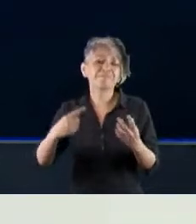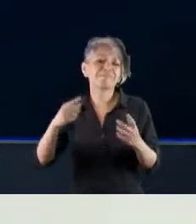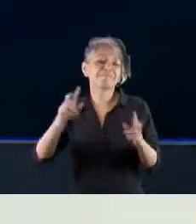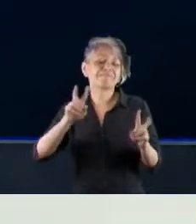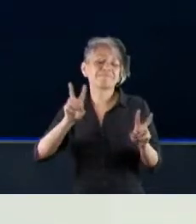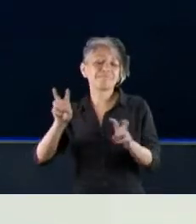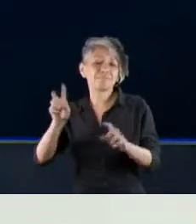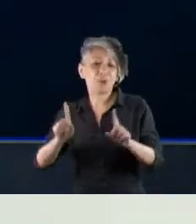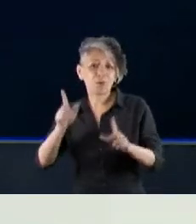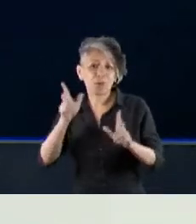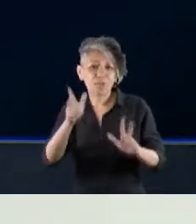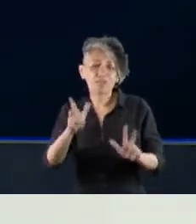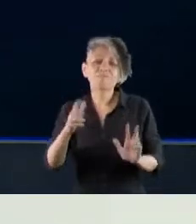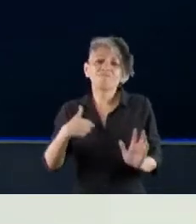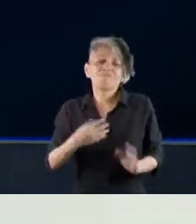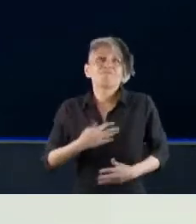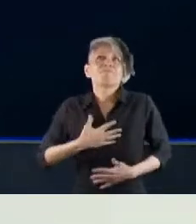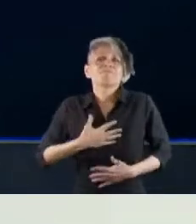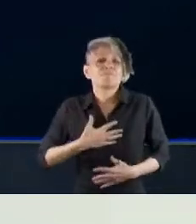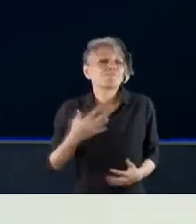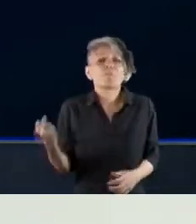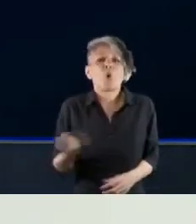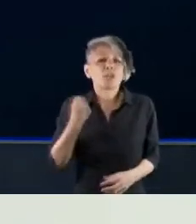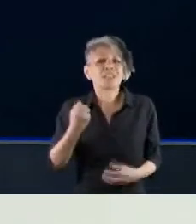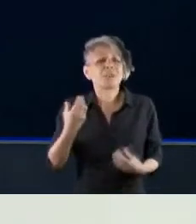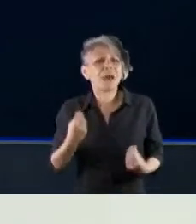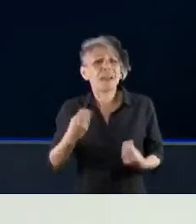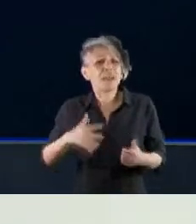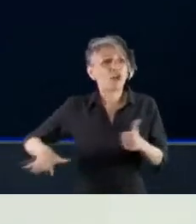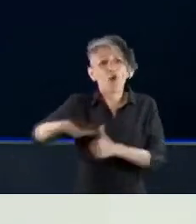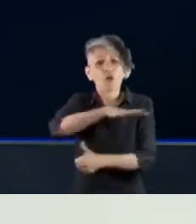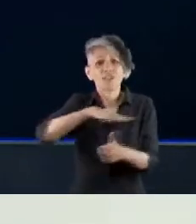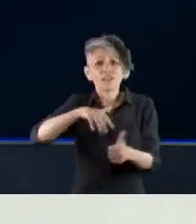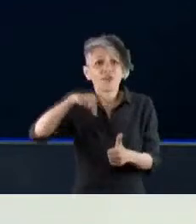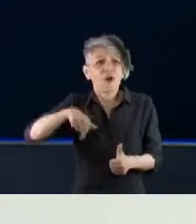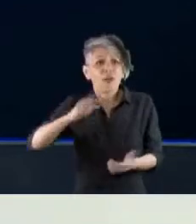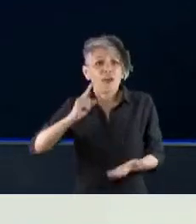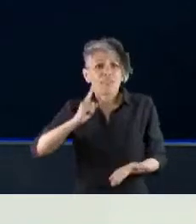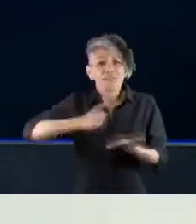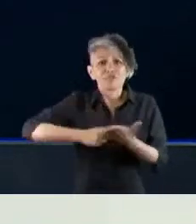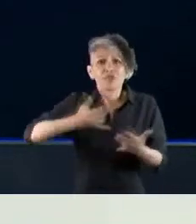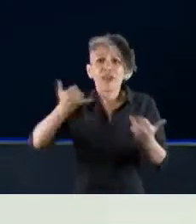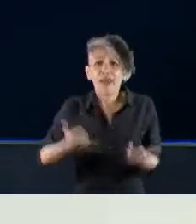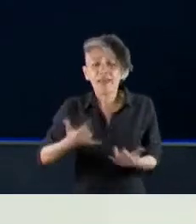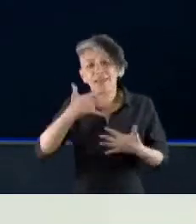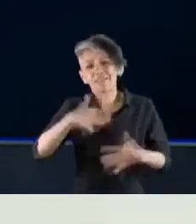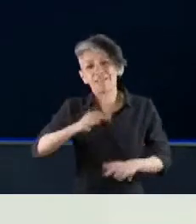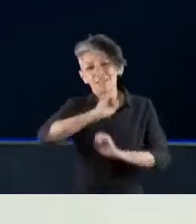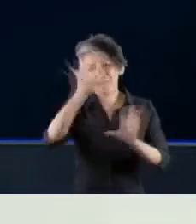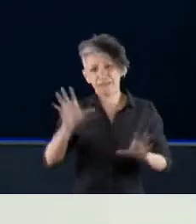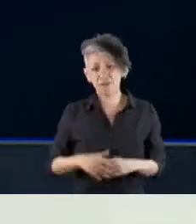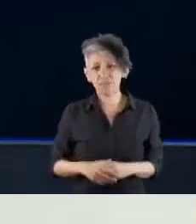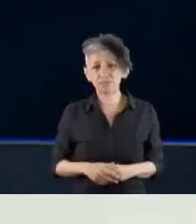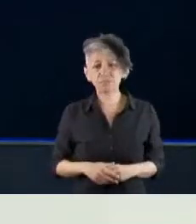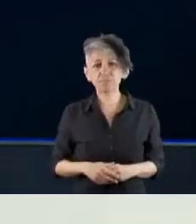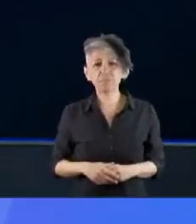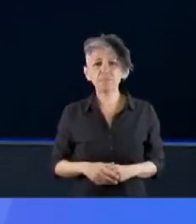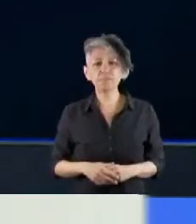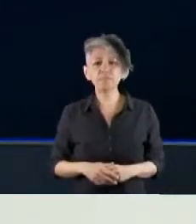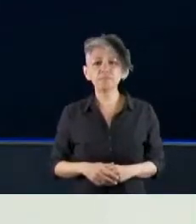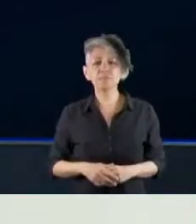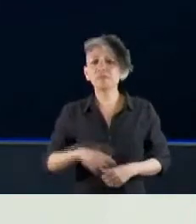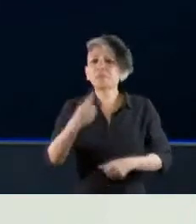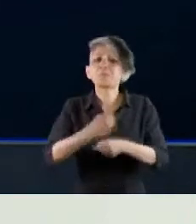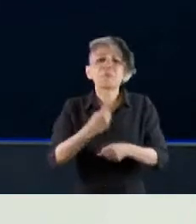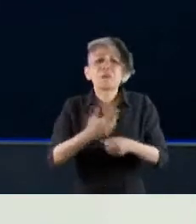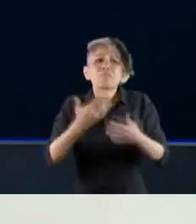habla, por ejemplo, el mismo Massa hablaba de vamos a tratar de, en los planes sociales, de que se convierta en trabajo. Mire, no hay que mentirle a